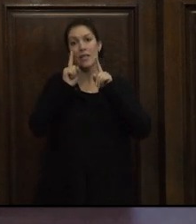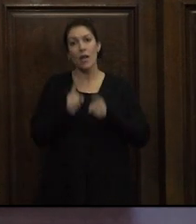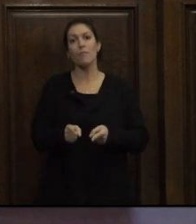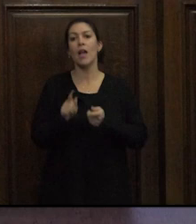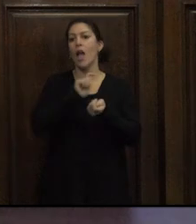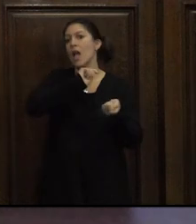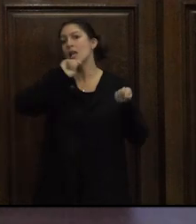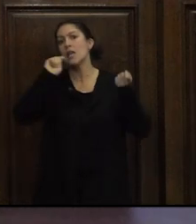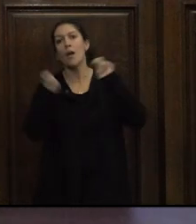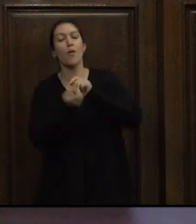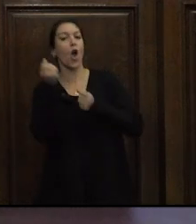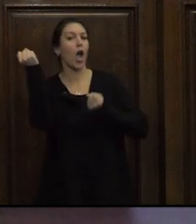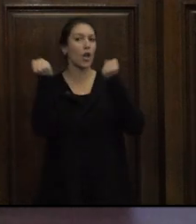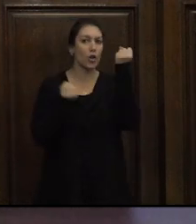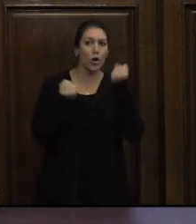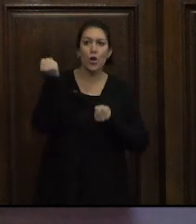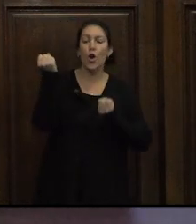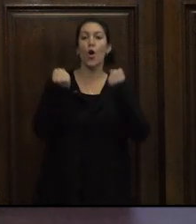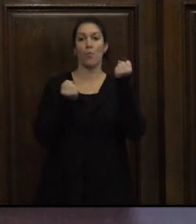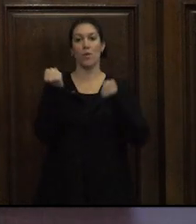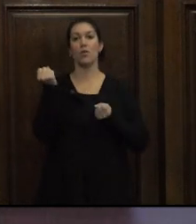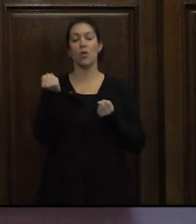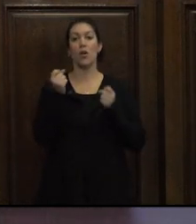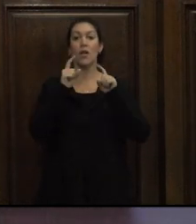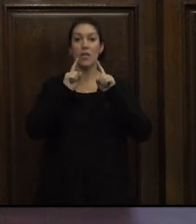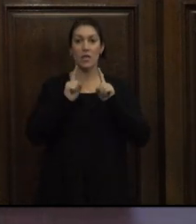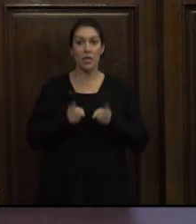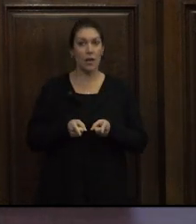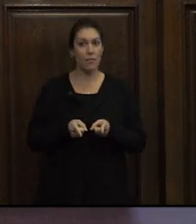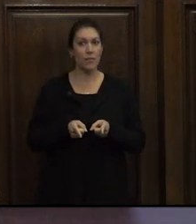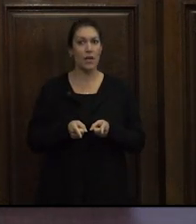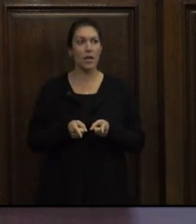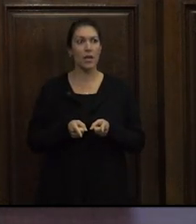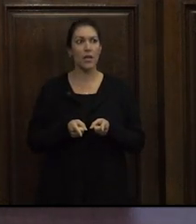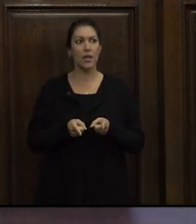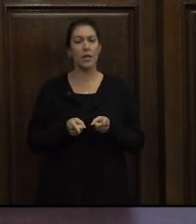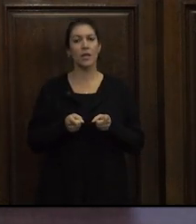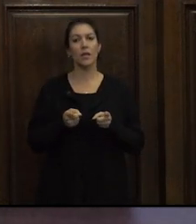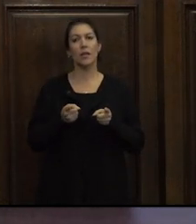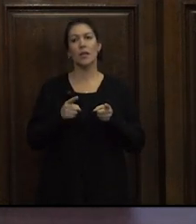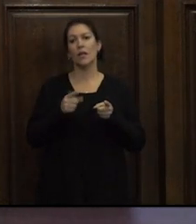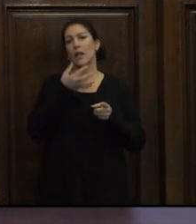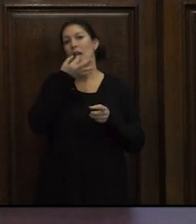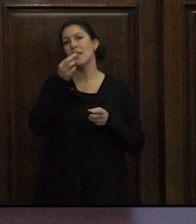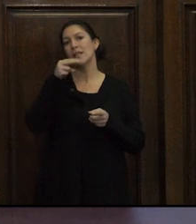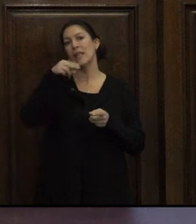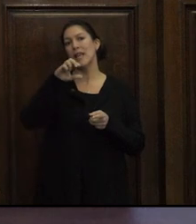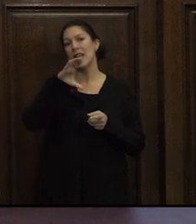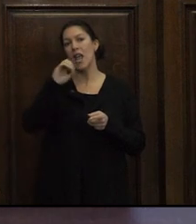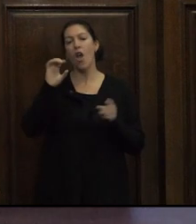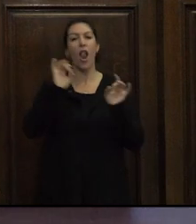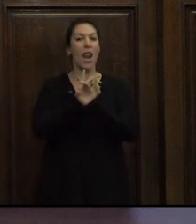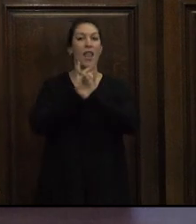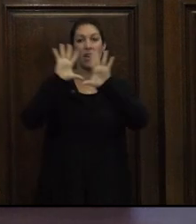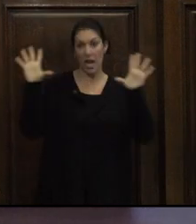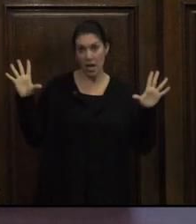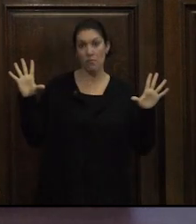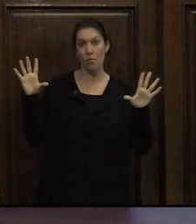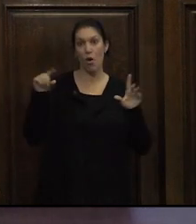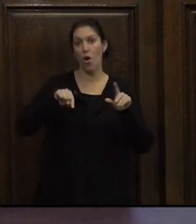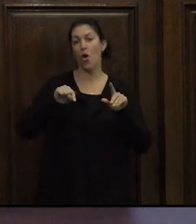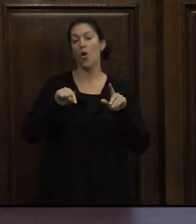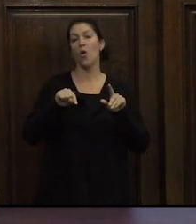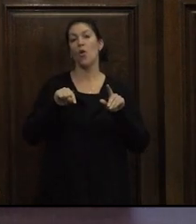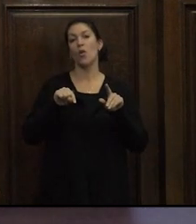incorporar cambios económicos, lo que se conviene que suele llamar neoliberalismo, ¿no?